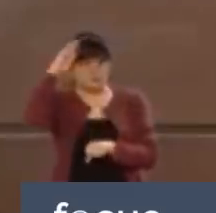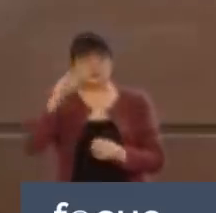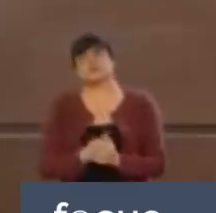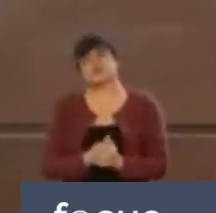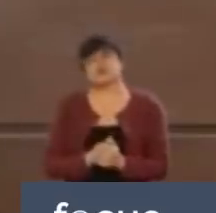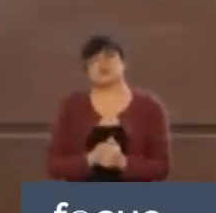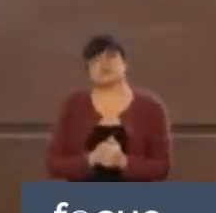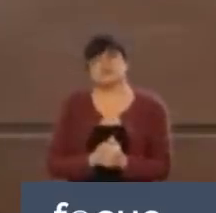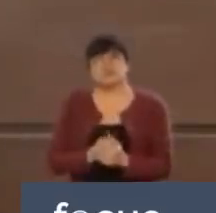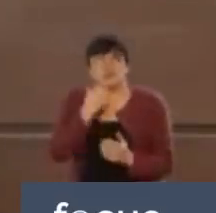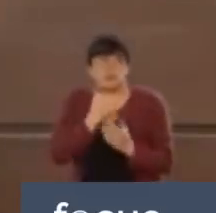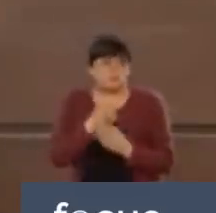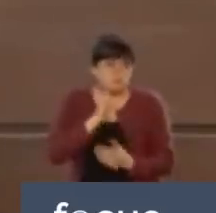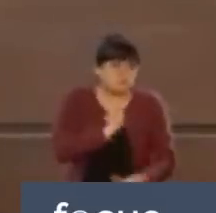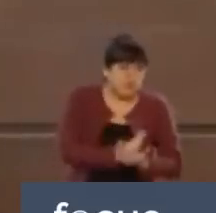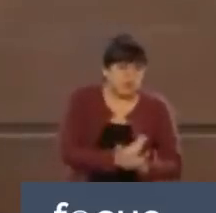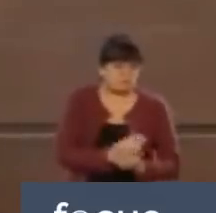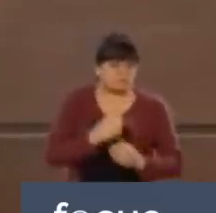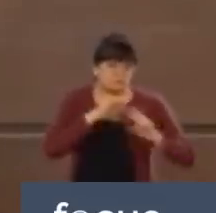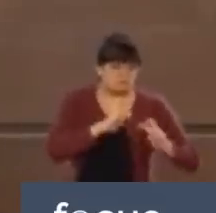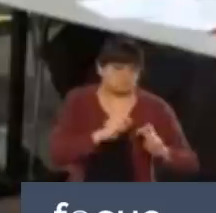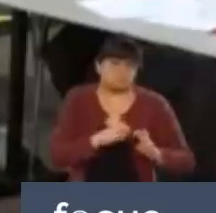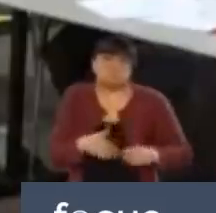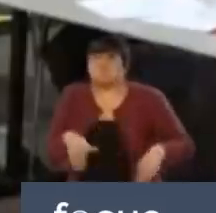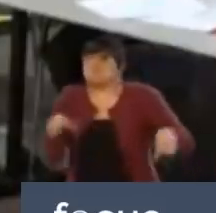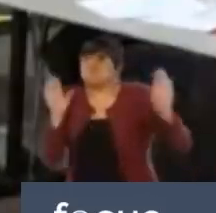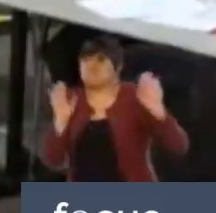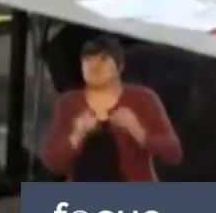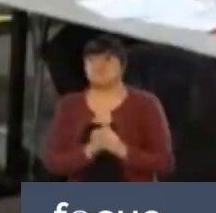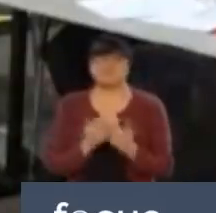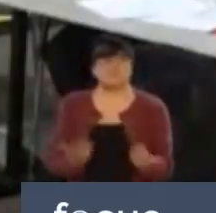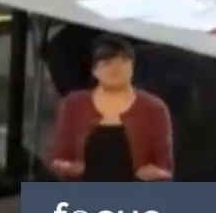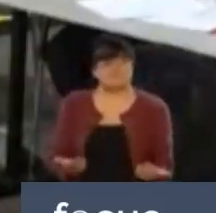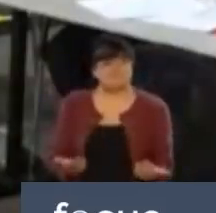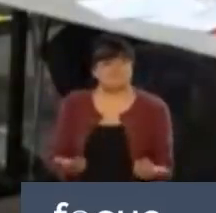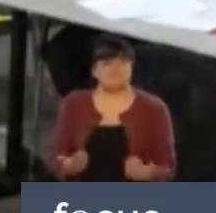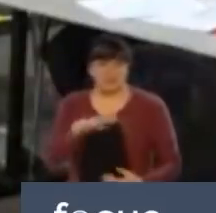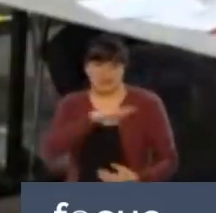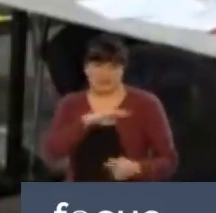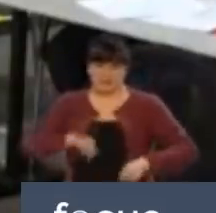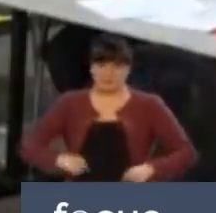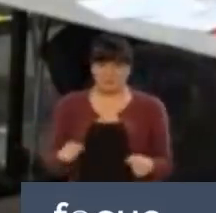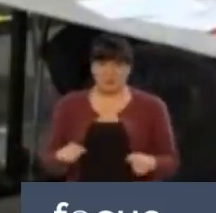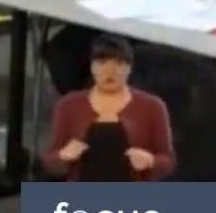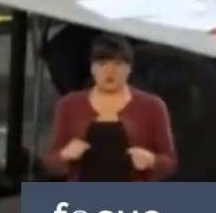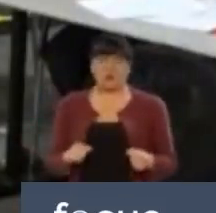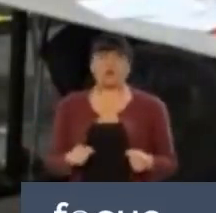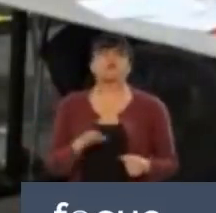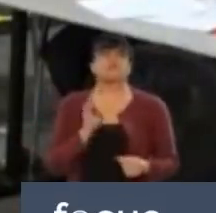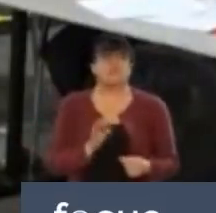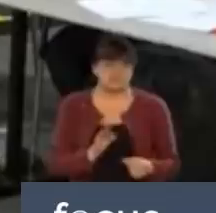las que ni siquiera se investiga. Y prueba de ello no es una suposición, es la misma Alcaldía de Bogotá. Nosotros aquí le reportamos a la